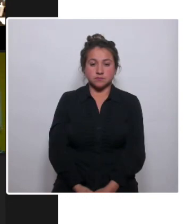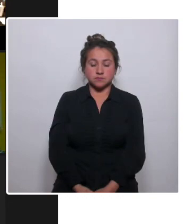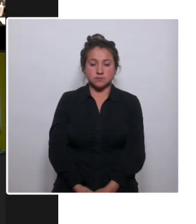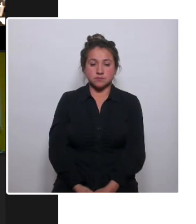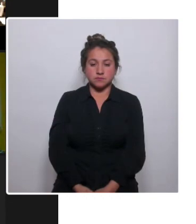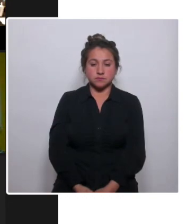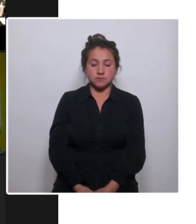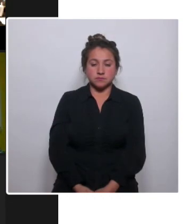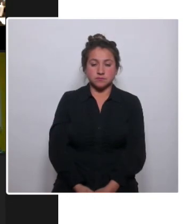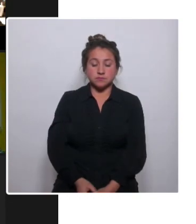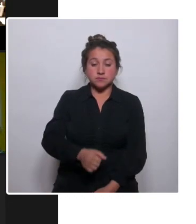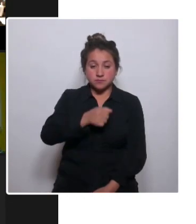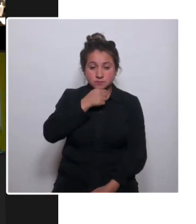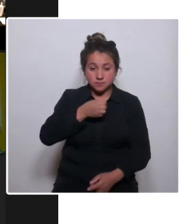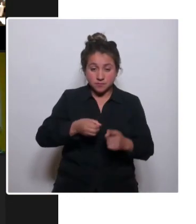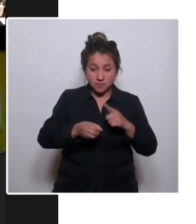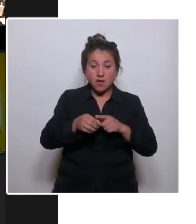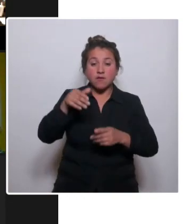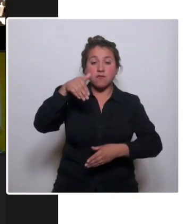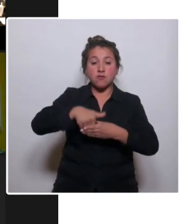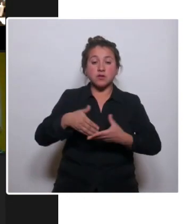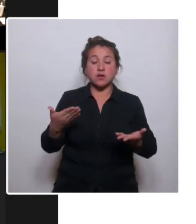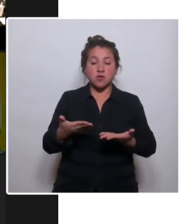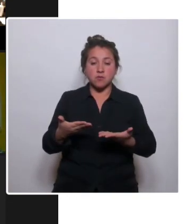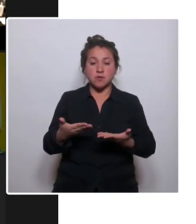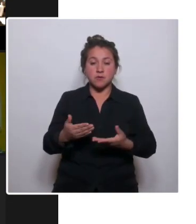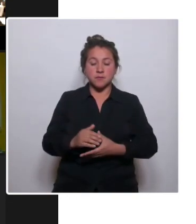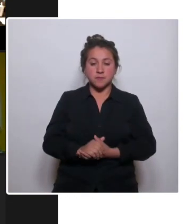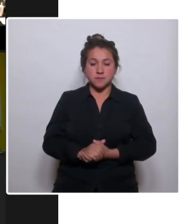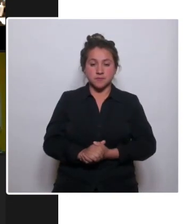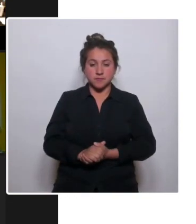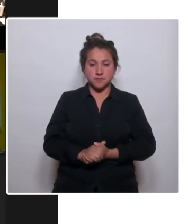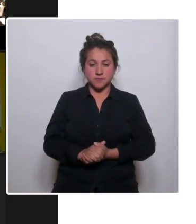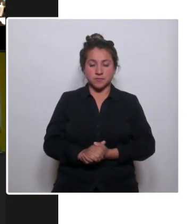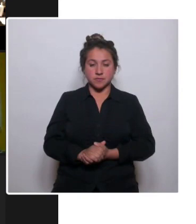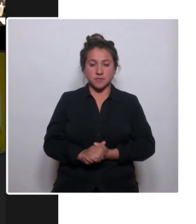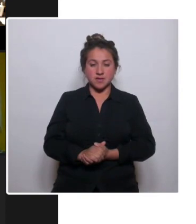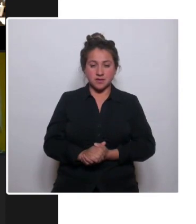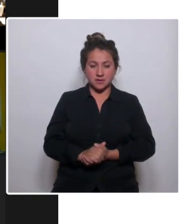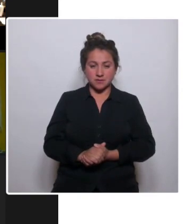Ahora sí. Ahora sí. ¿Cómo vota? Me voy a abstener, señor secretario.